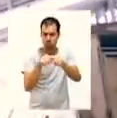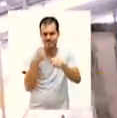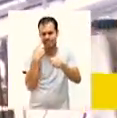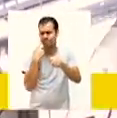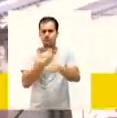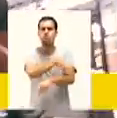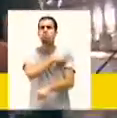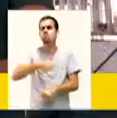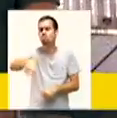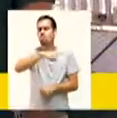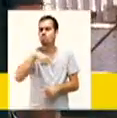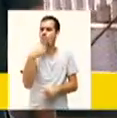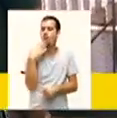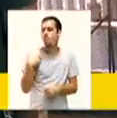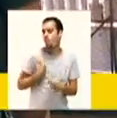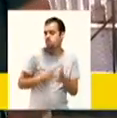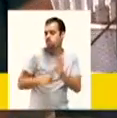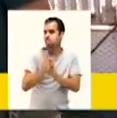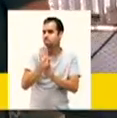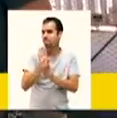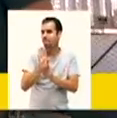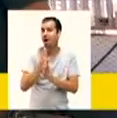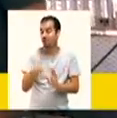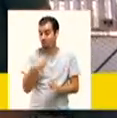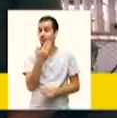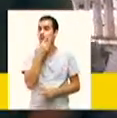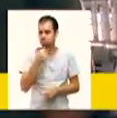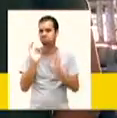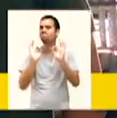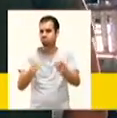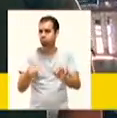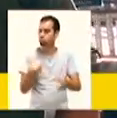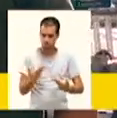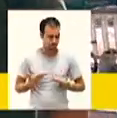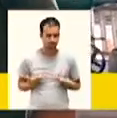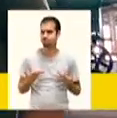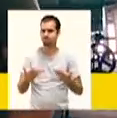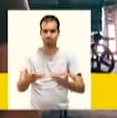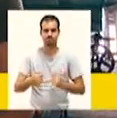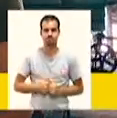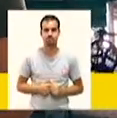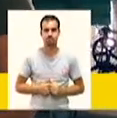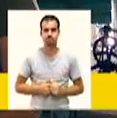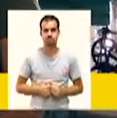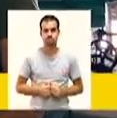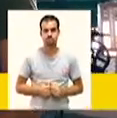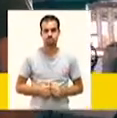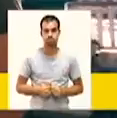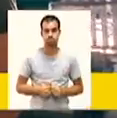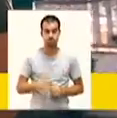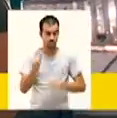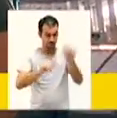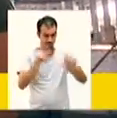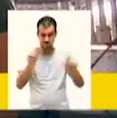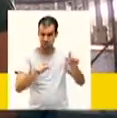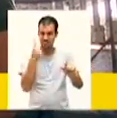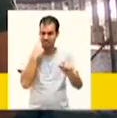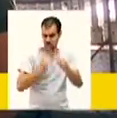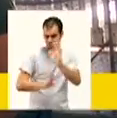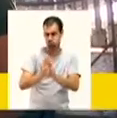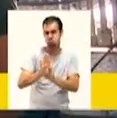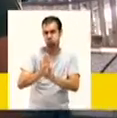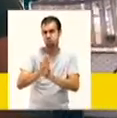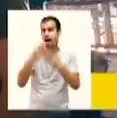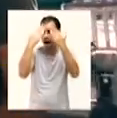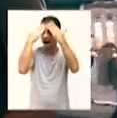por eso que hemos dado el paso al frente. La humanidad progresa por los que tienen fe y por los que tienen confianza en el futuro. Y sobre todo por los que